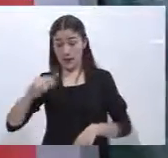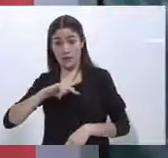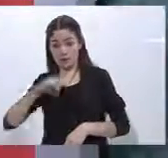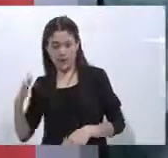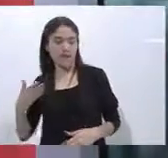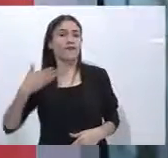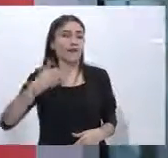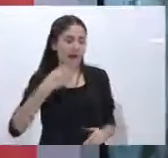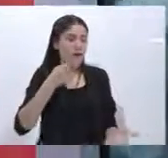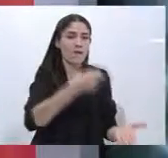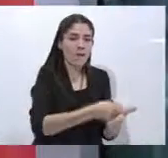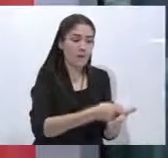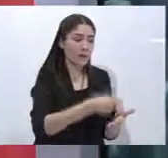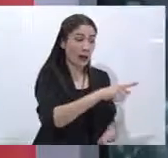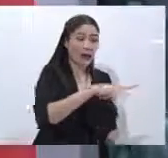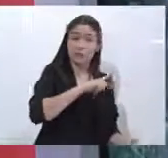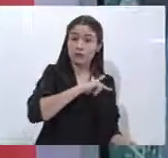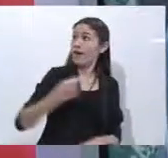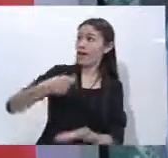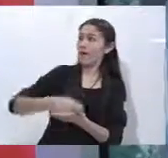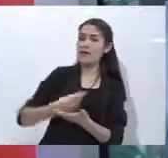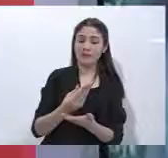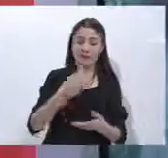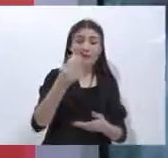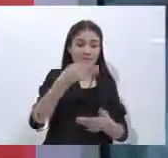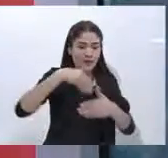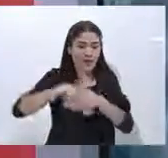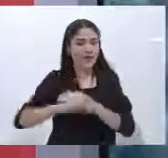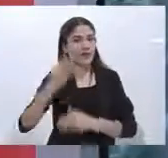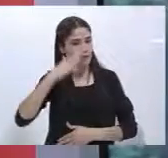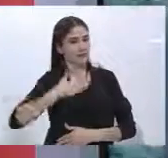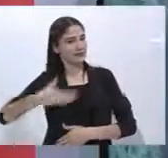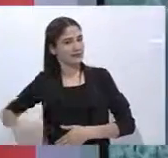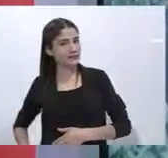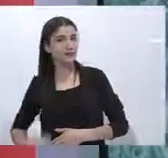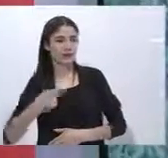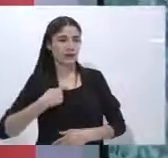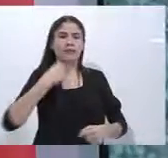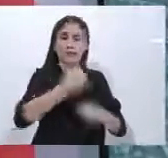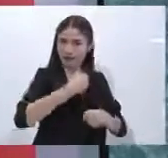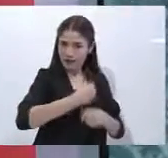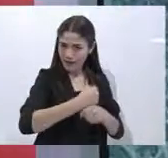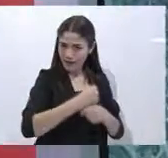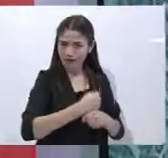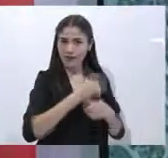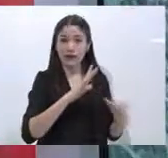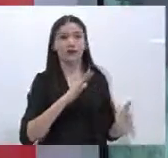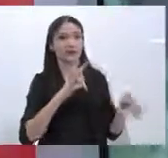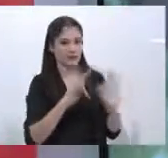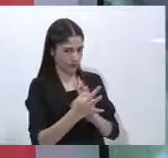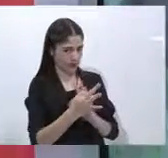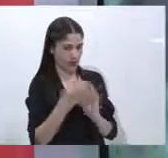producto va a ser circular dentro de nuestro país no es una plata que nosotros estamos comprando productos y que va al otro lado de la frontera